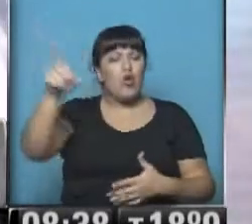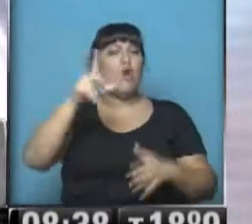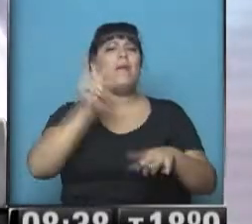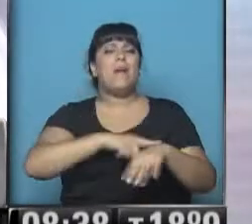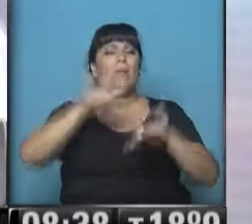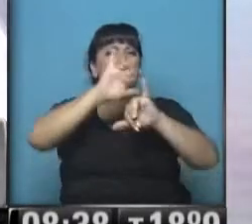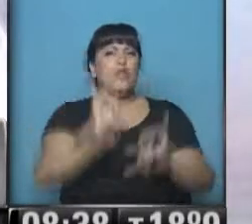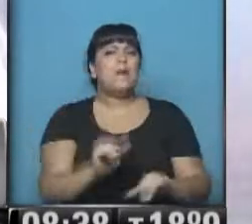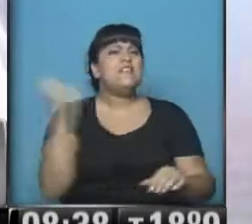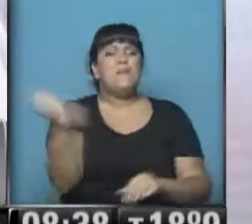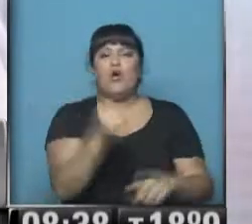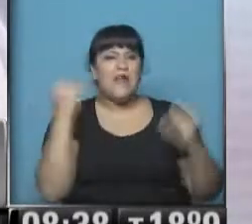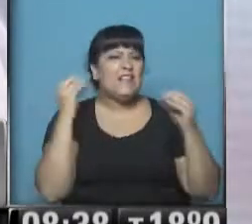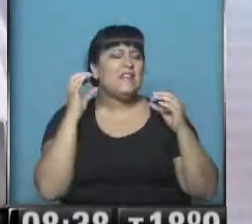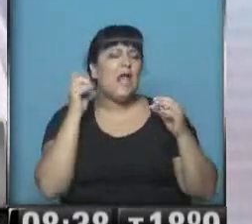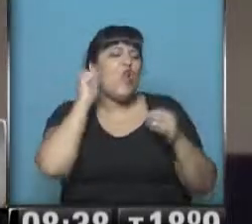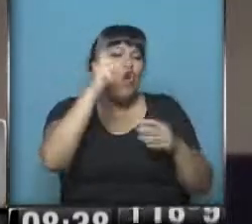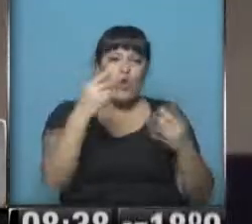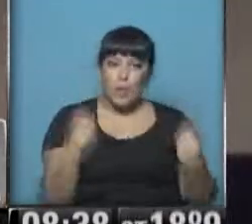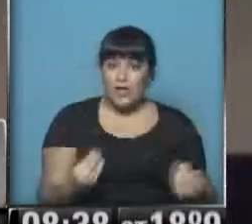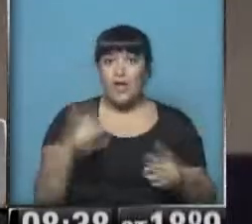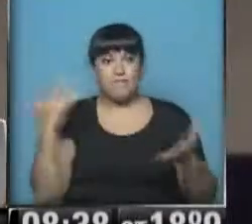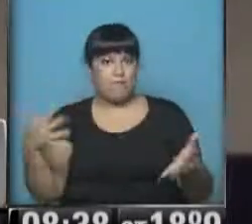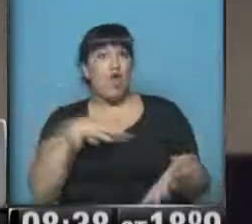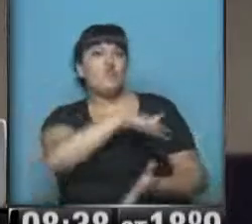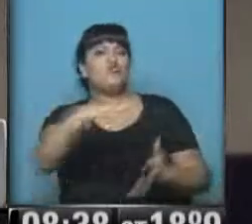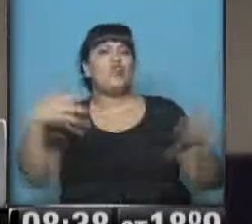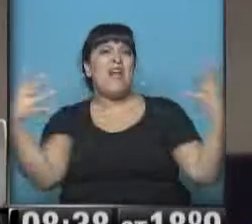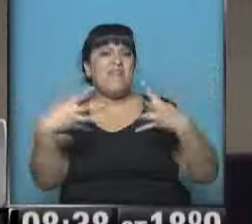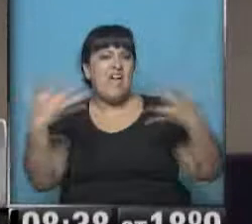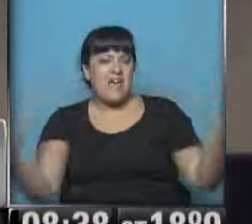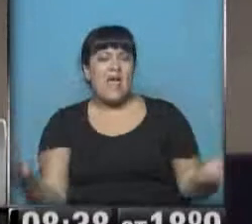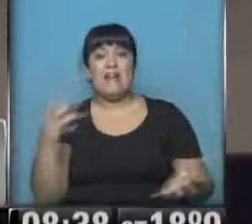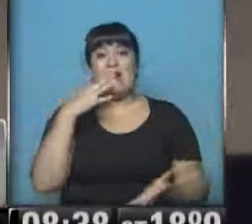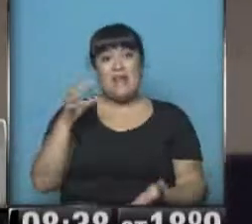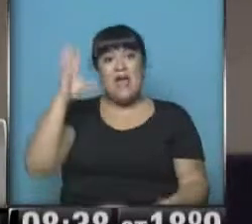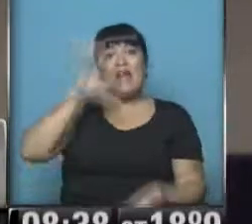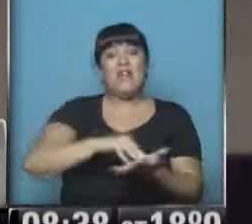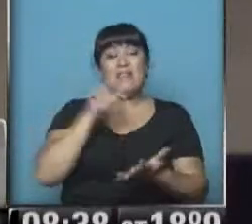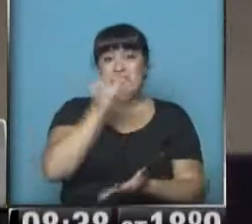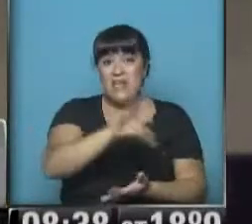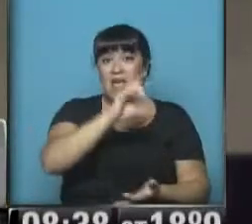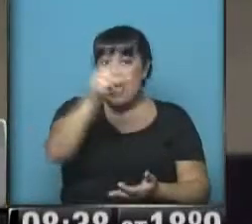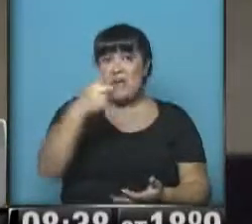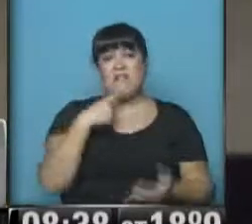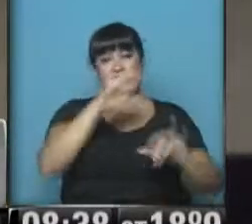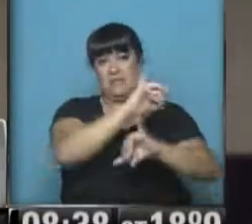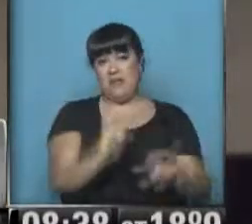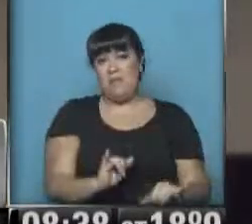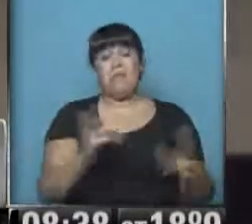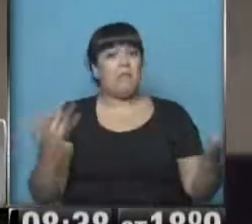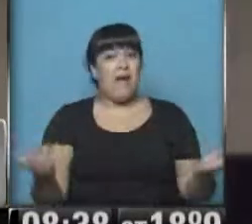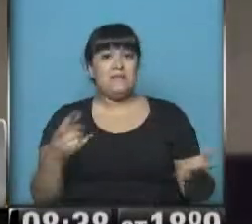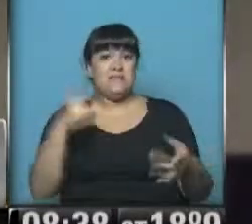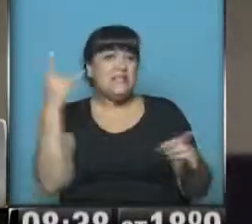pero por un lado porque obviamente una zona de guerra en un territorio que se autodenomina zona de paz y desnuclearizados